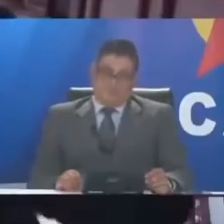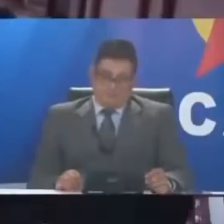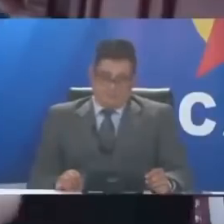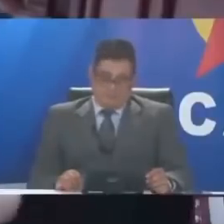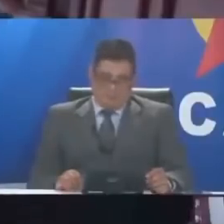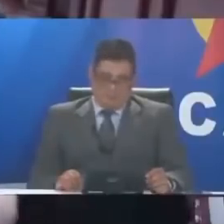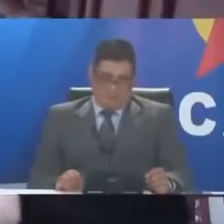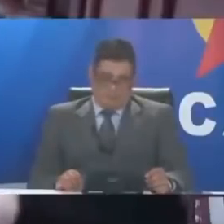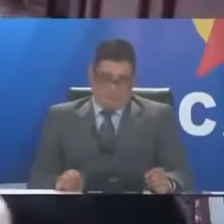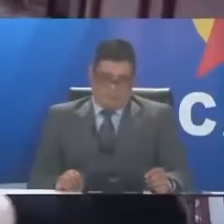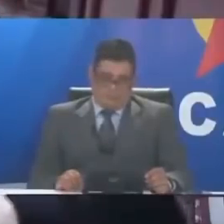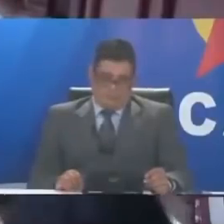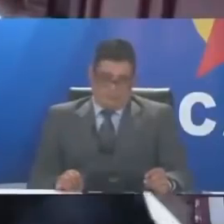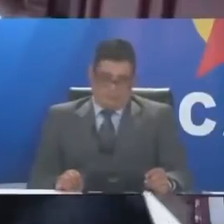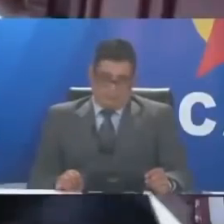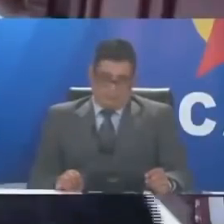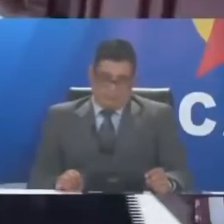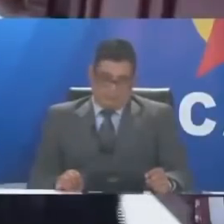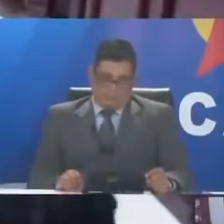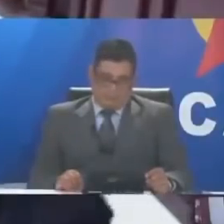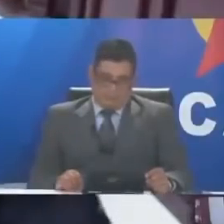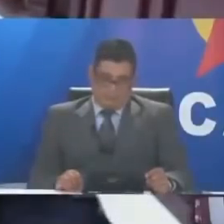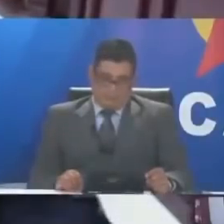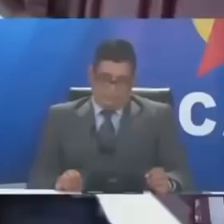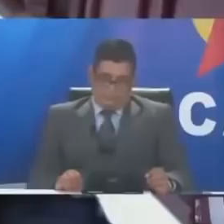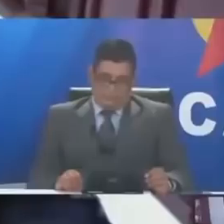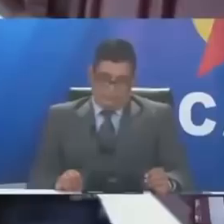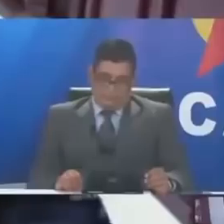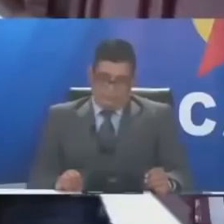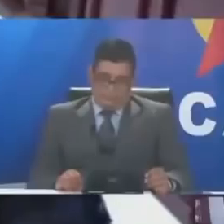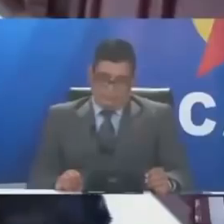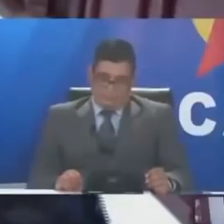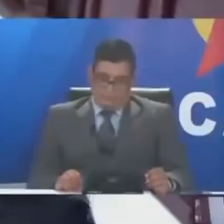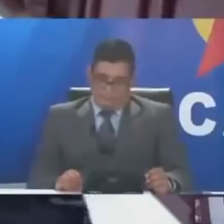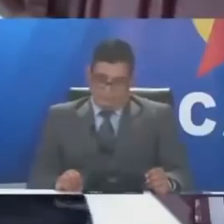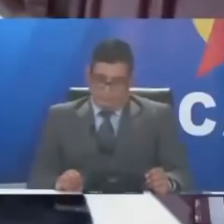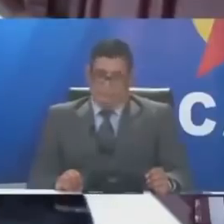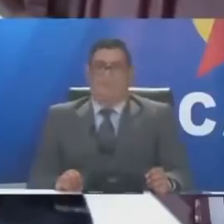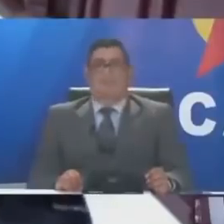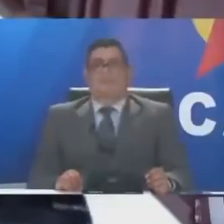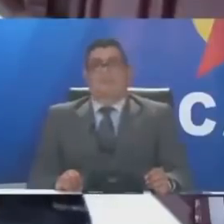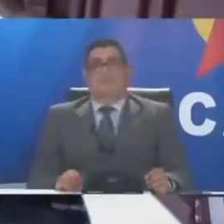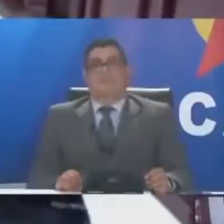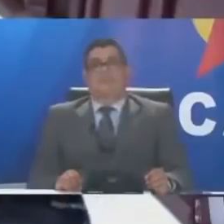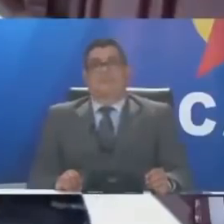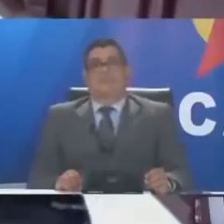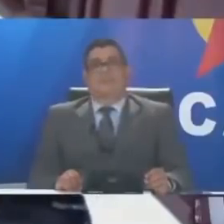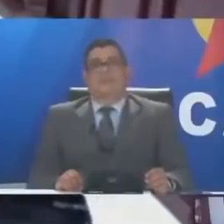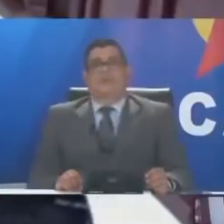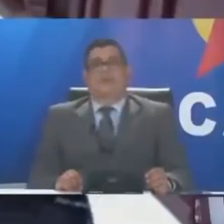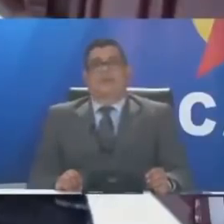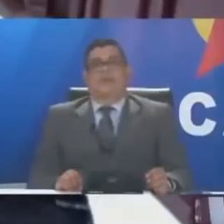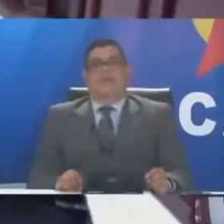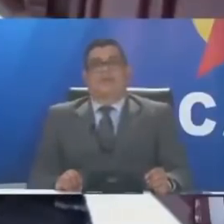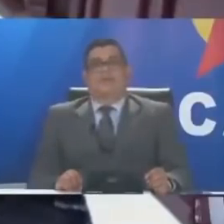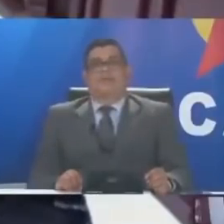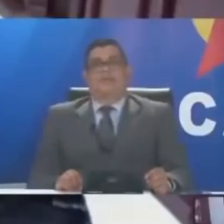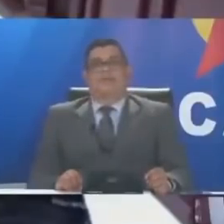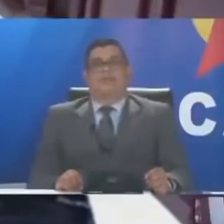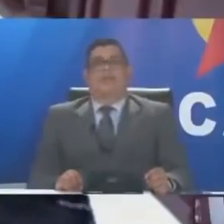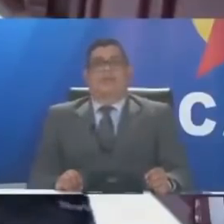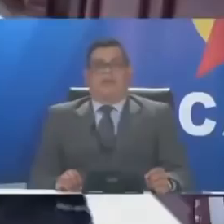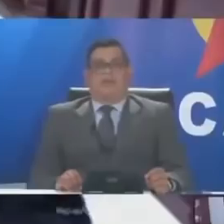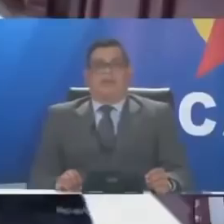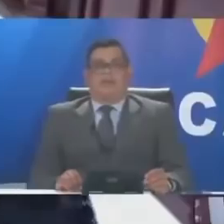bajemos ni un poco seamos propositivos preparémonos preparémonos para desarrollar un nuevo es a